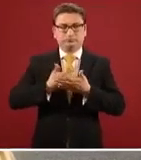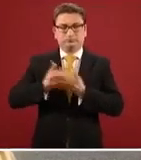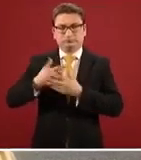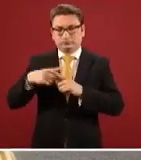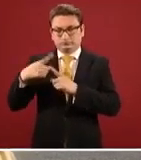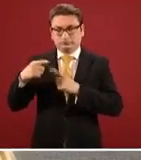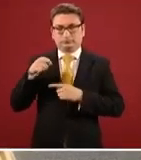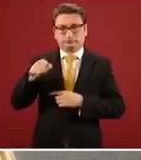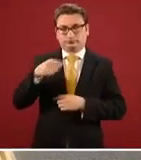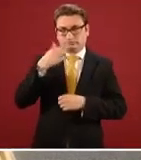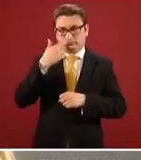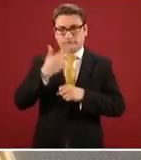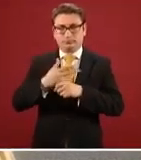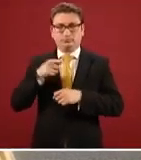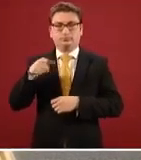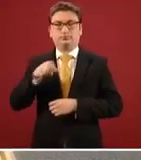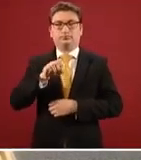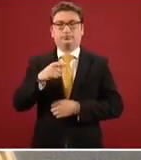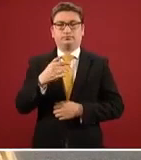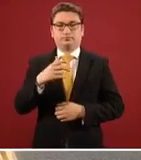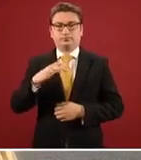de Santiago Nieto,